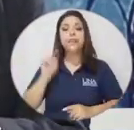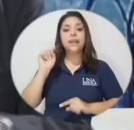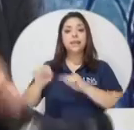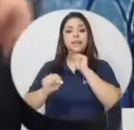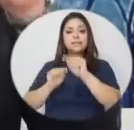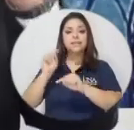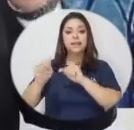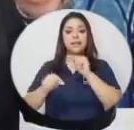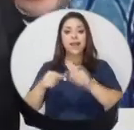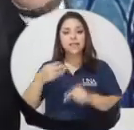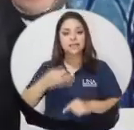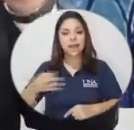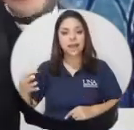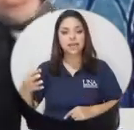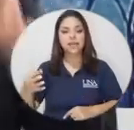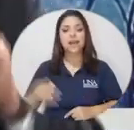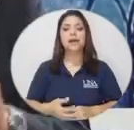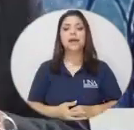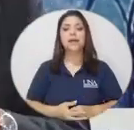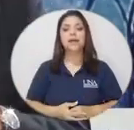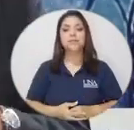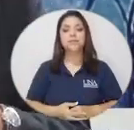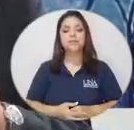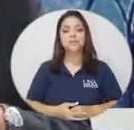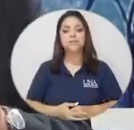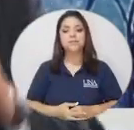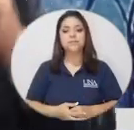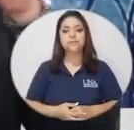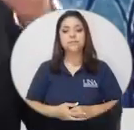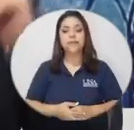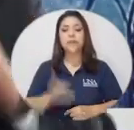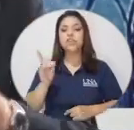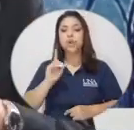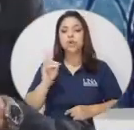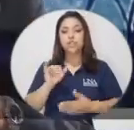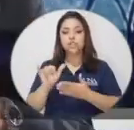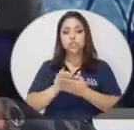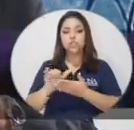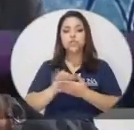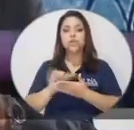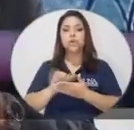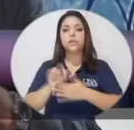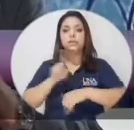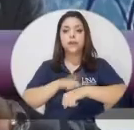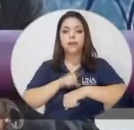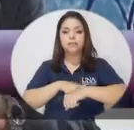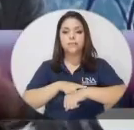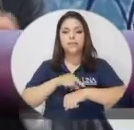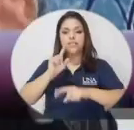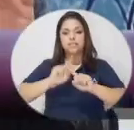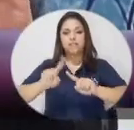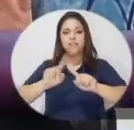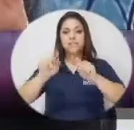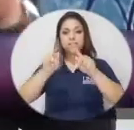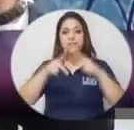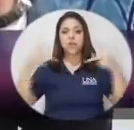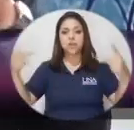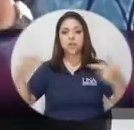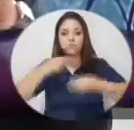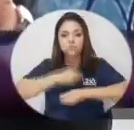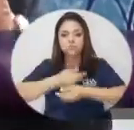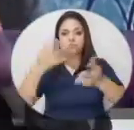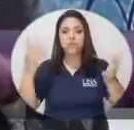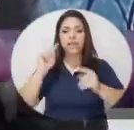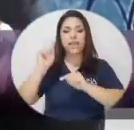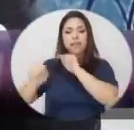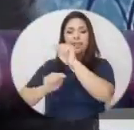Post, que saca todos los elementos todos los días, de New York Times y de otros periódicos, eso hace que